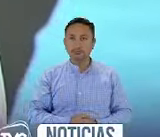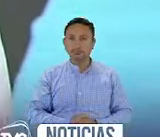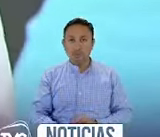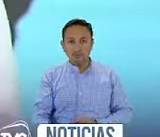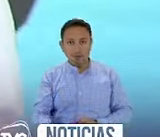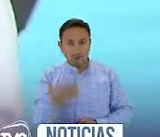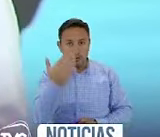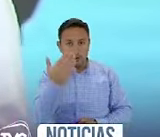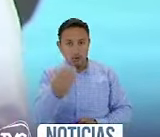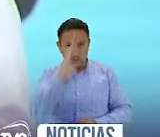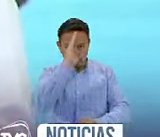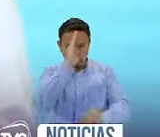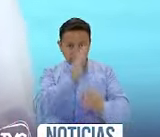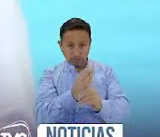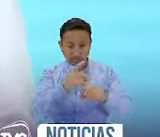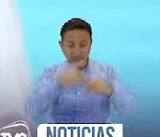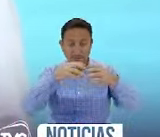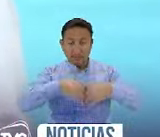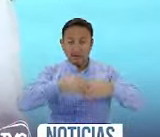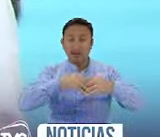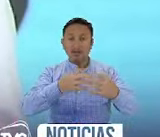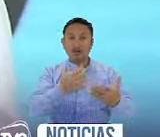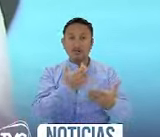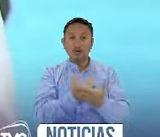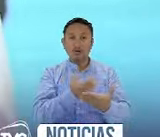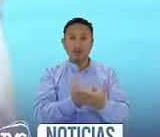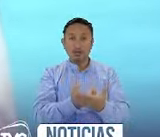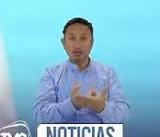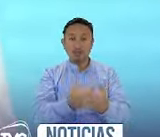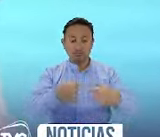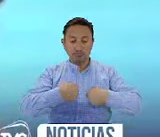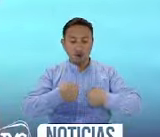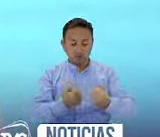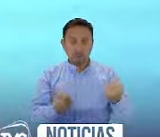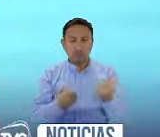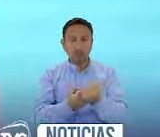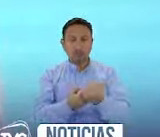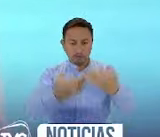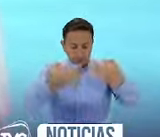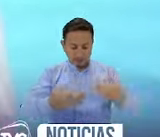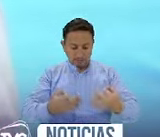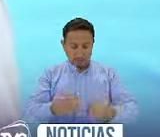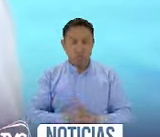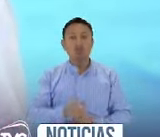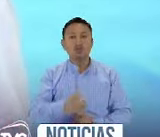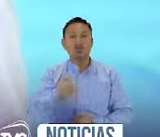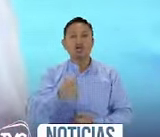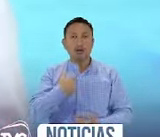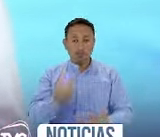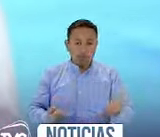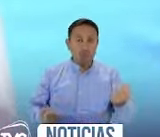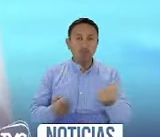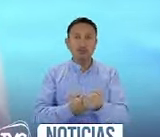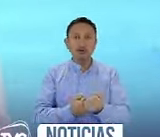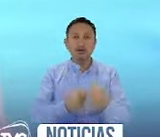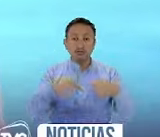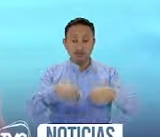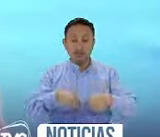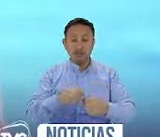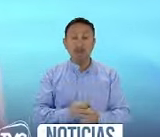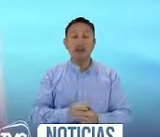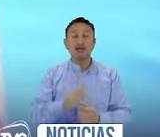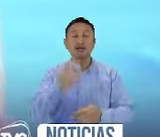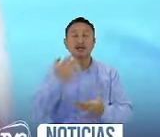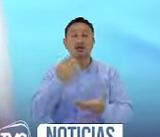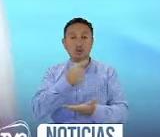es la reactivación económica, cuente conmigo. Si necesita apoyo para impulsar esta provincia, cuente